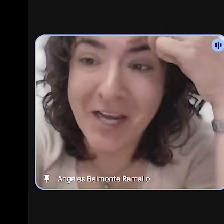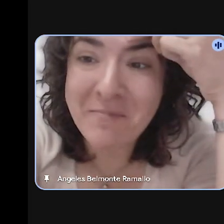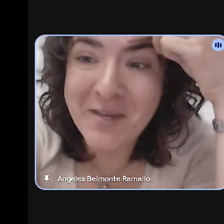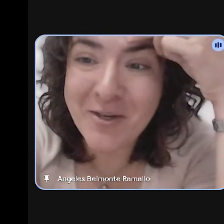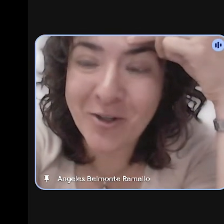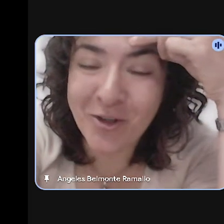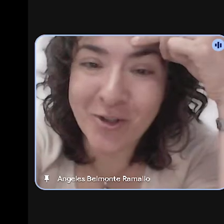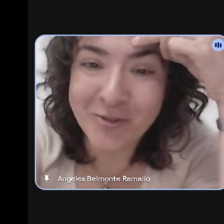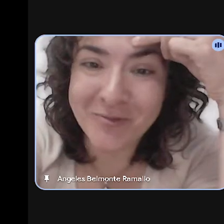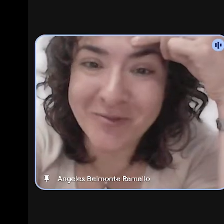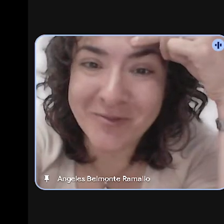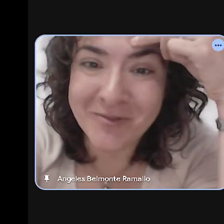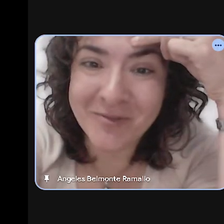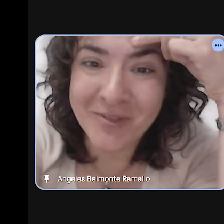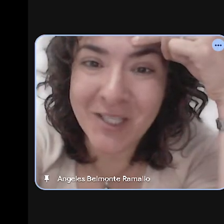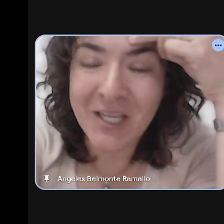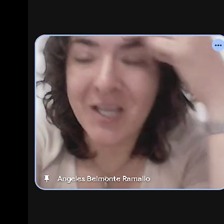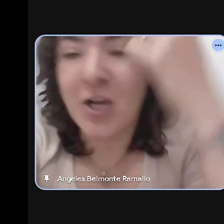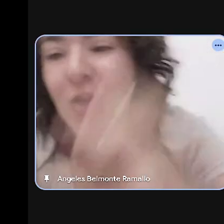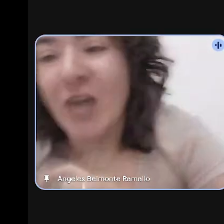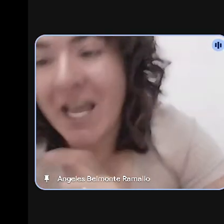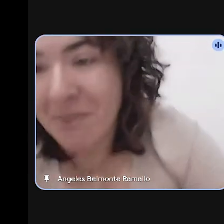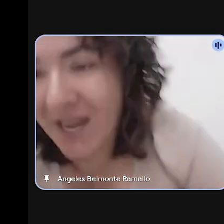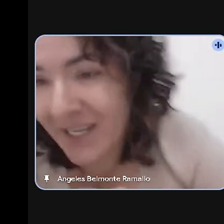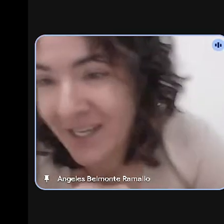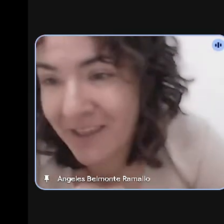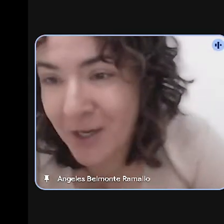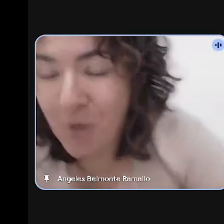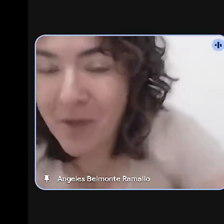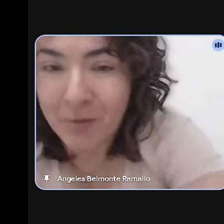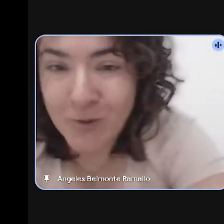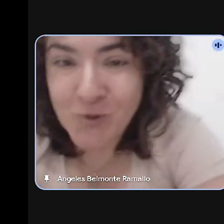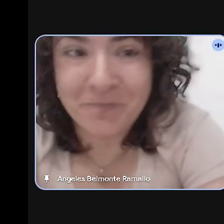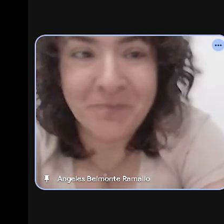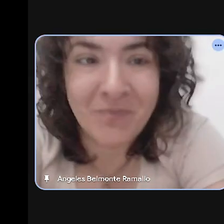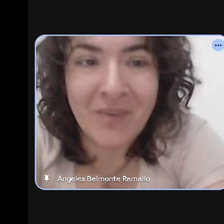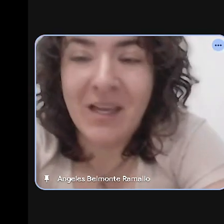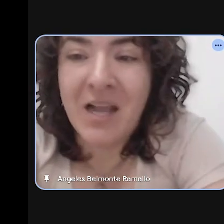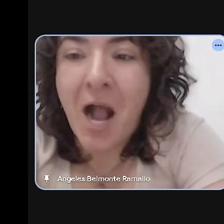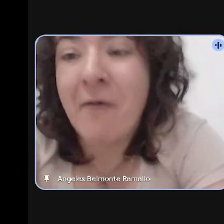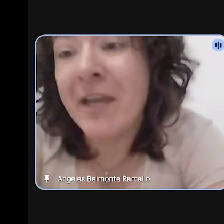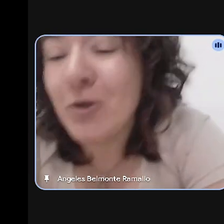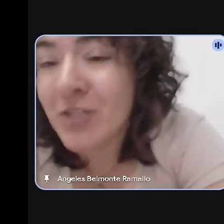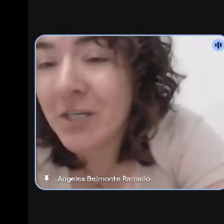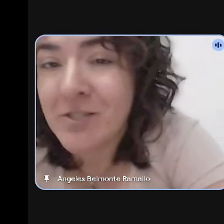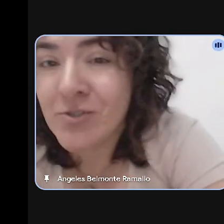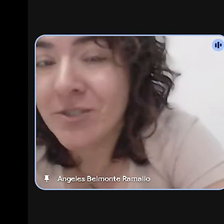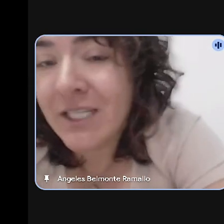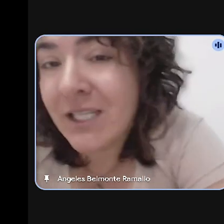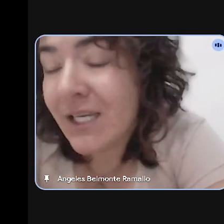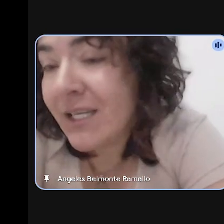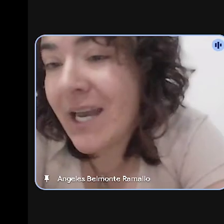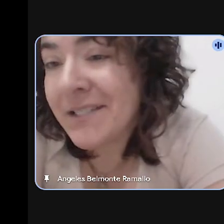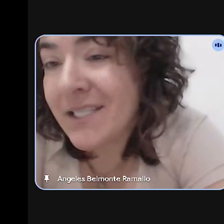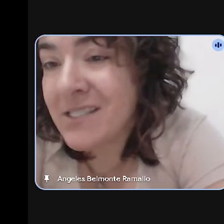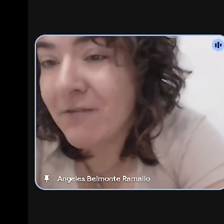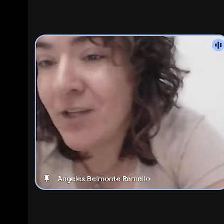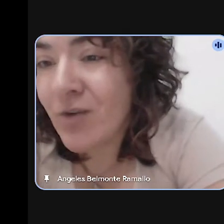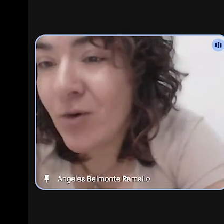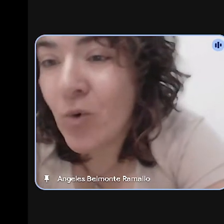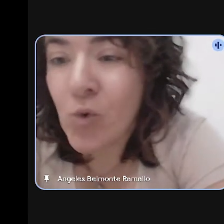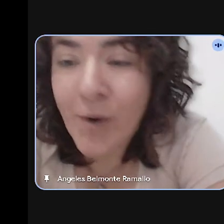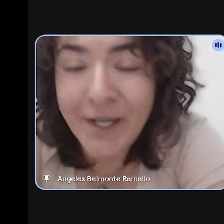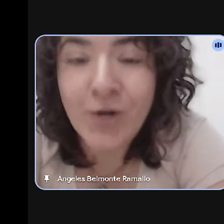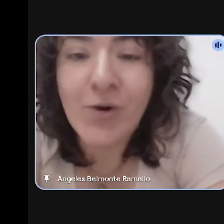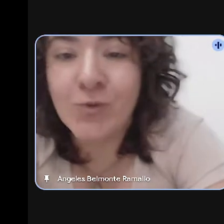me elaboré el mío con las imágenes de los verbos. A ver, otra persona que le haya